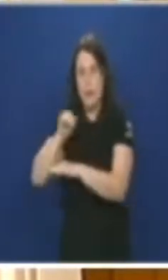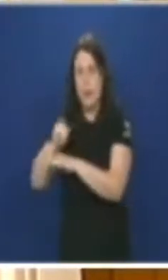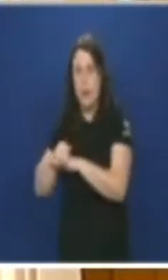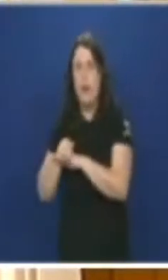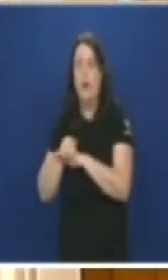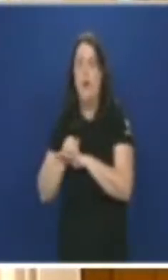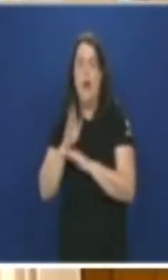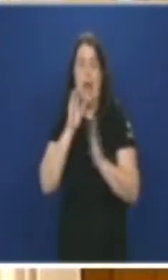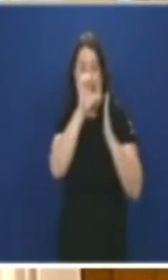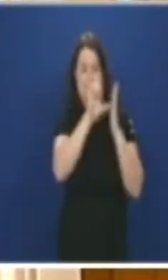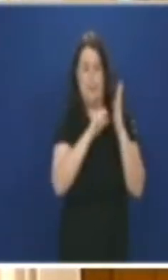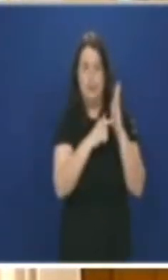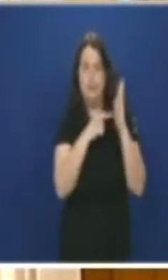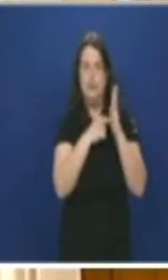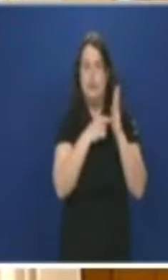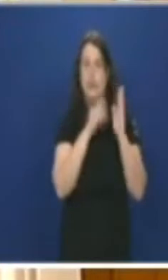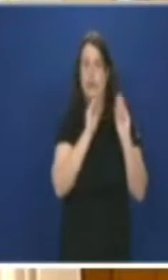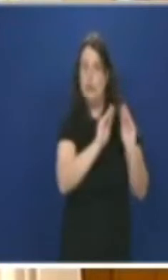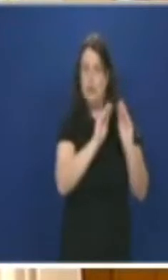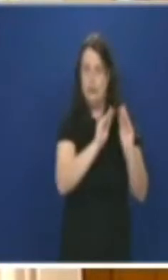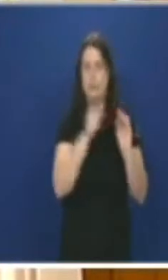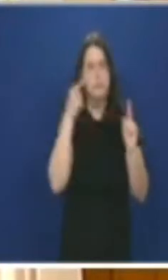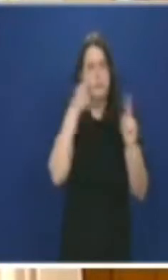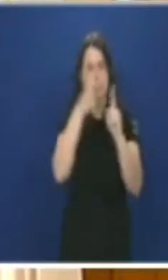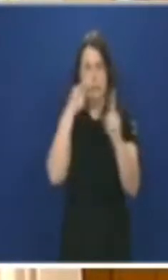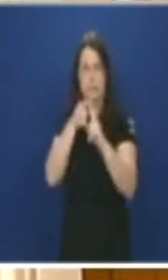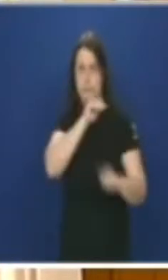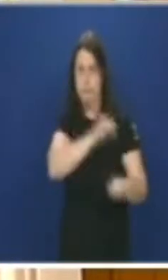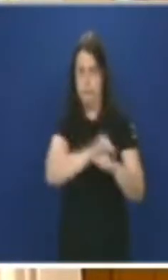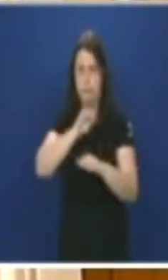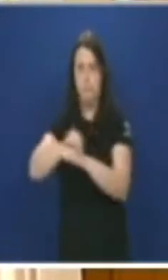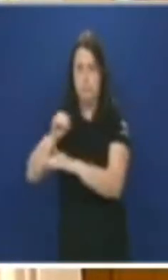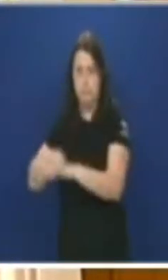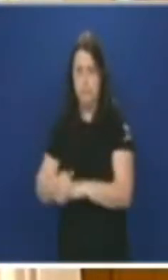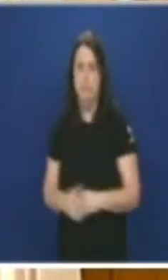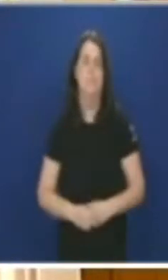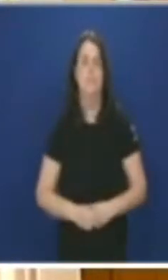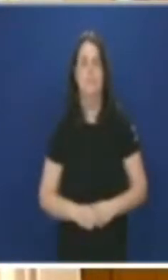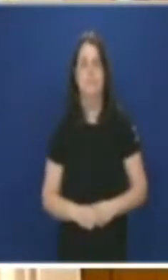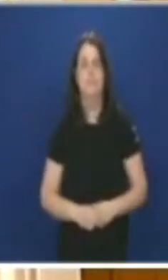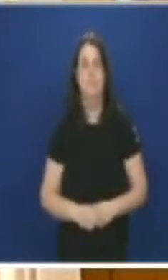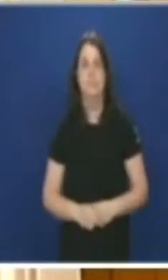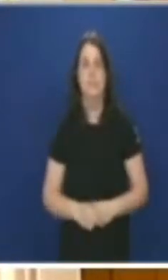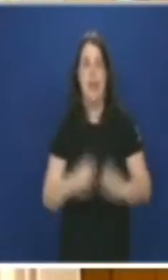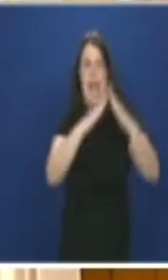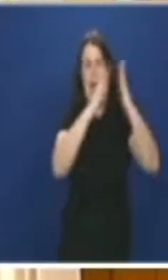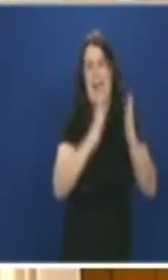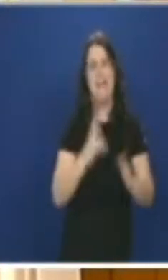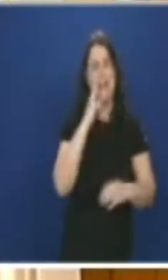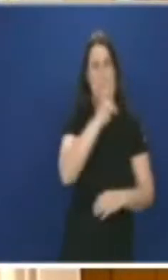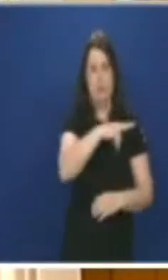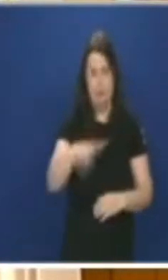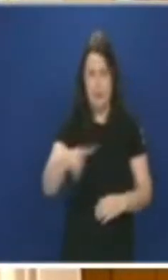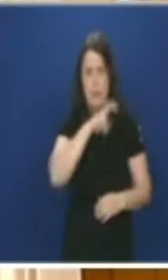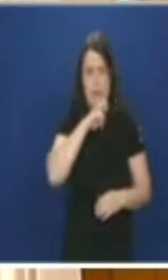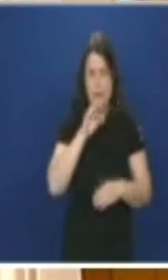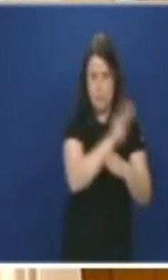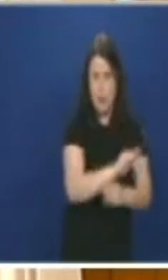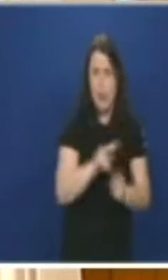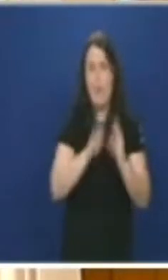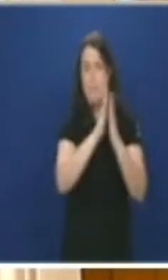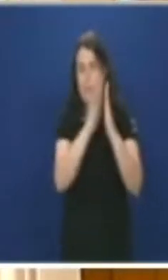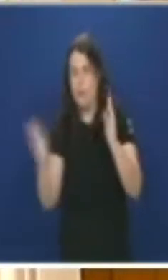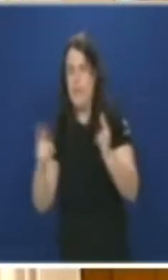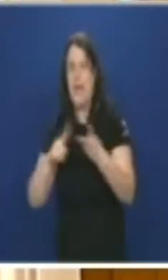seus estatutos sinalan, entre os que, ademais do mantemento da Casa Museo, biblioteca e fincas